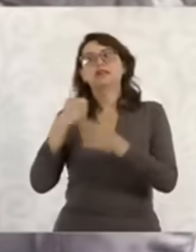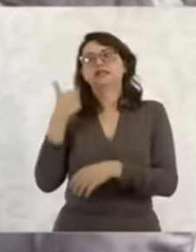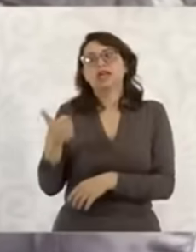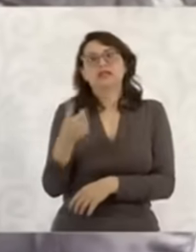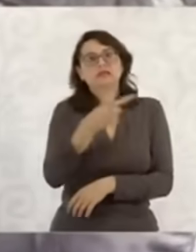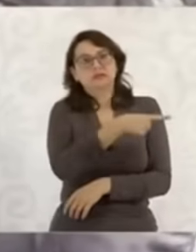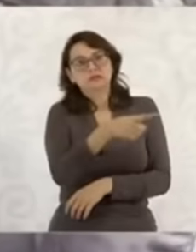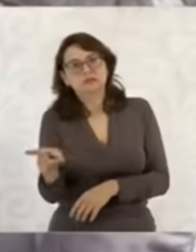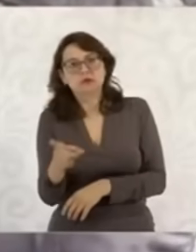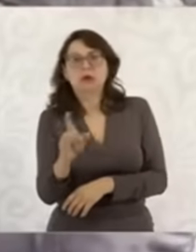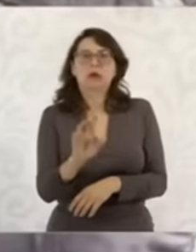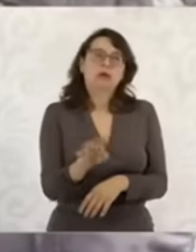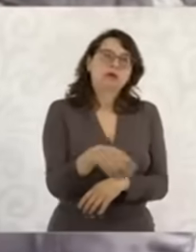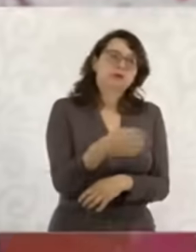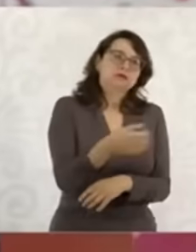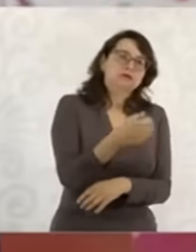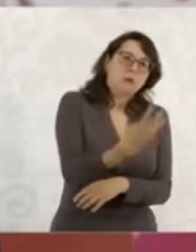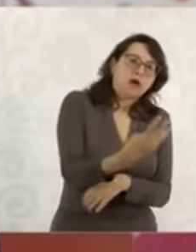años.